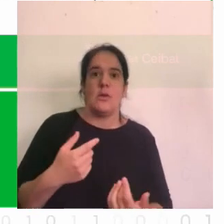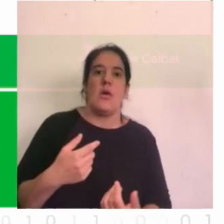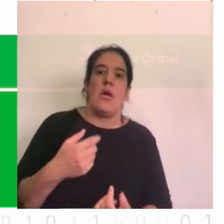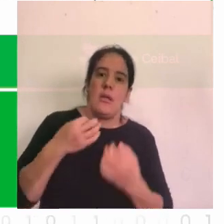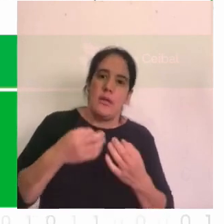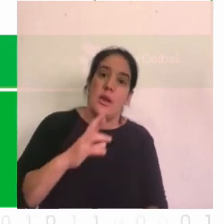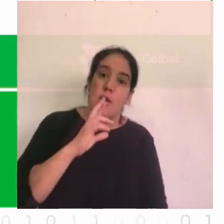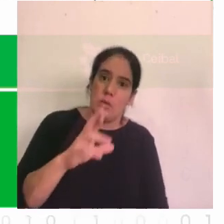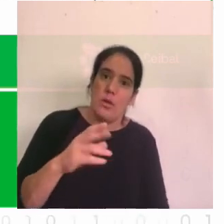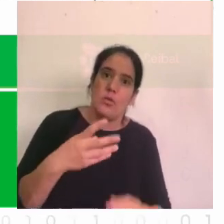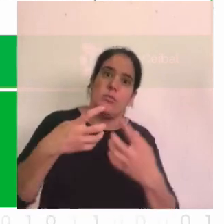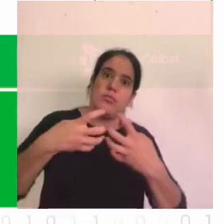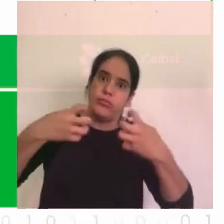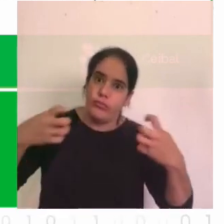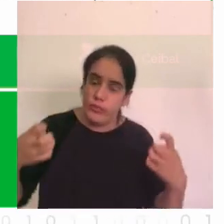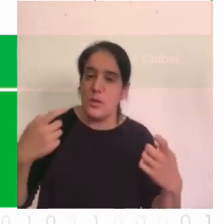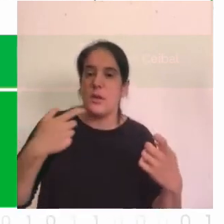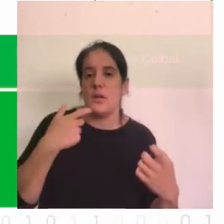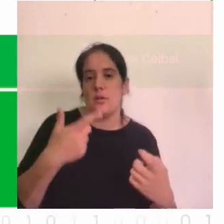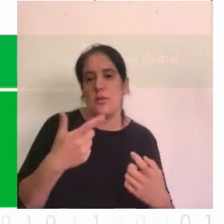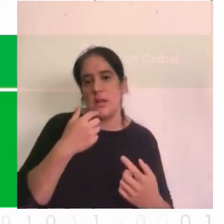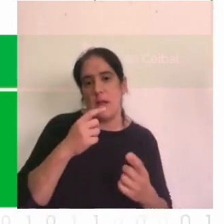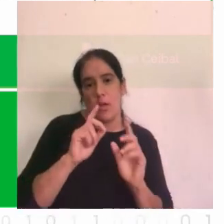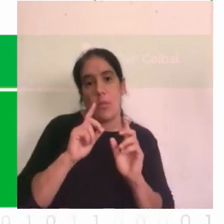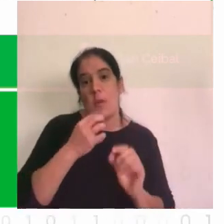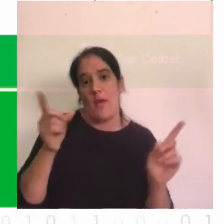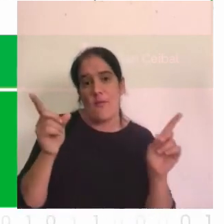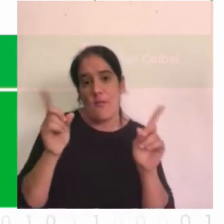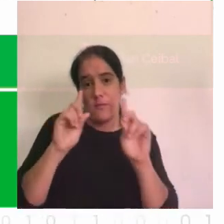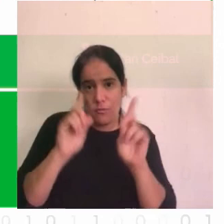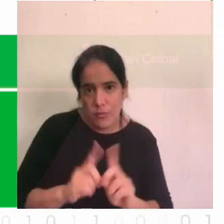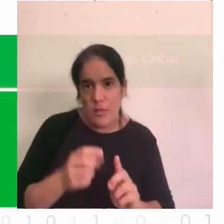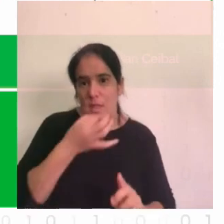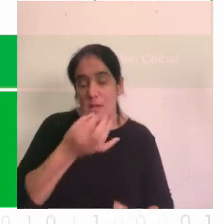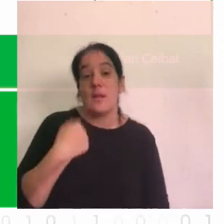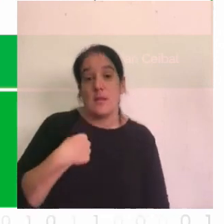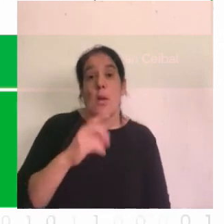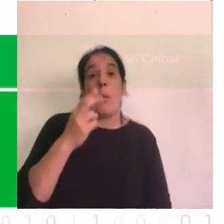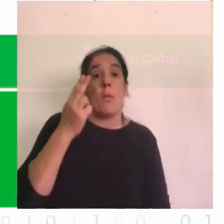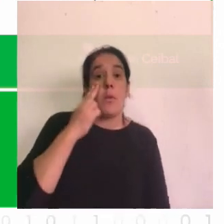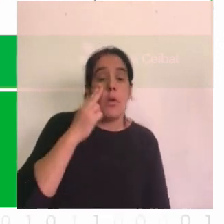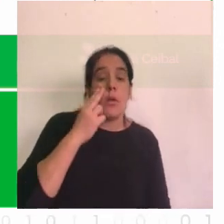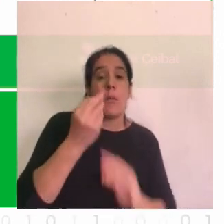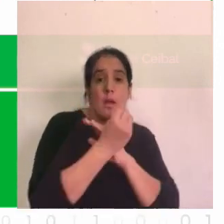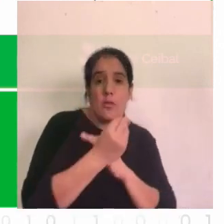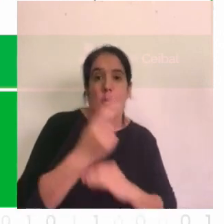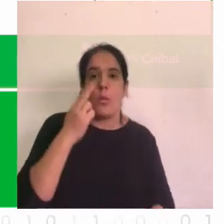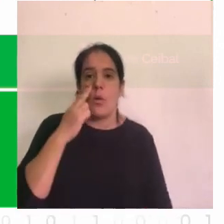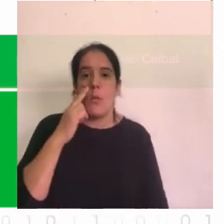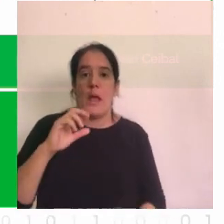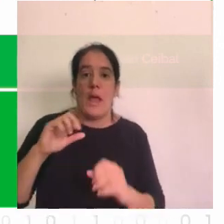con los problemas de conducta. Tenemos efectos más grandes entre madres con menor nivel educativo. Después se hicieron diferentes análisis